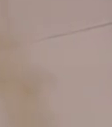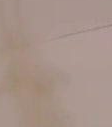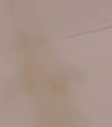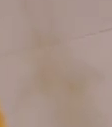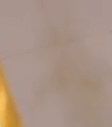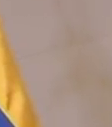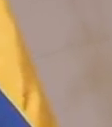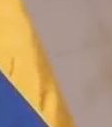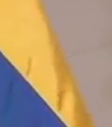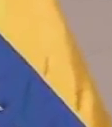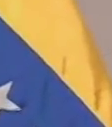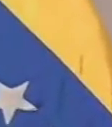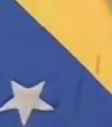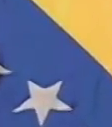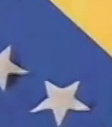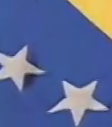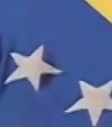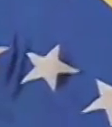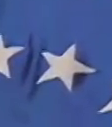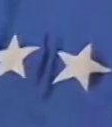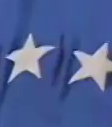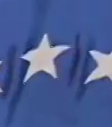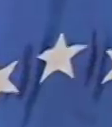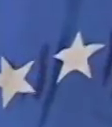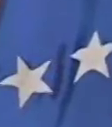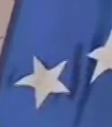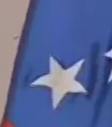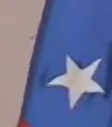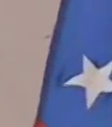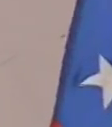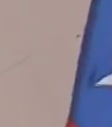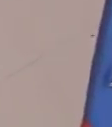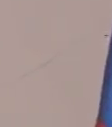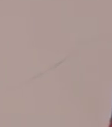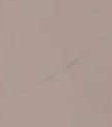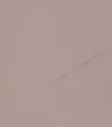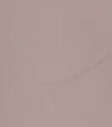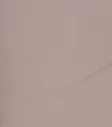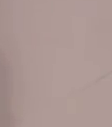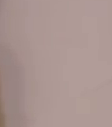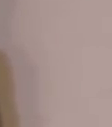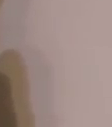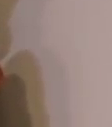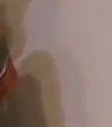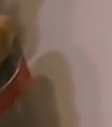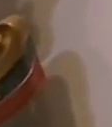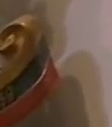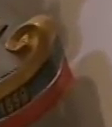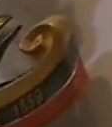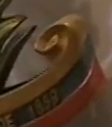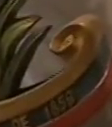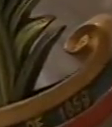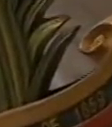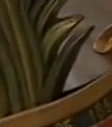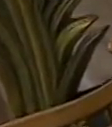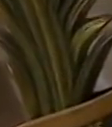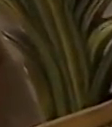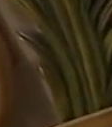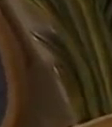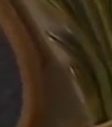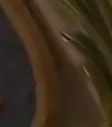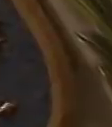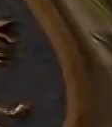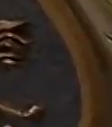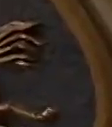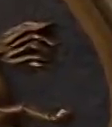La Asamblea Nacional Constituyente el día de hoy, 27 de diciembre de 2017, aprobó el punto único de proyecto